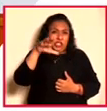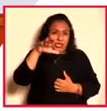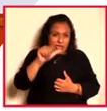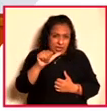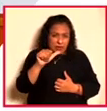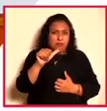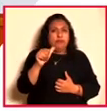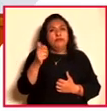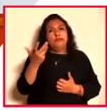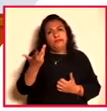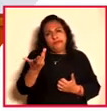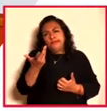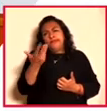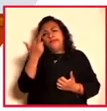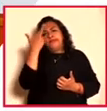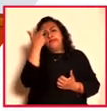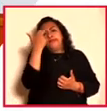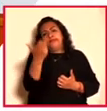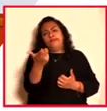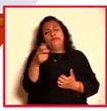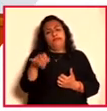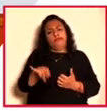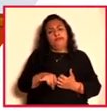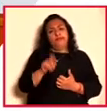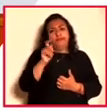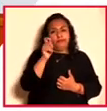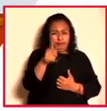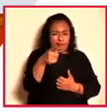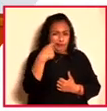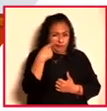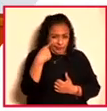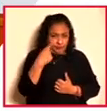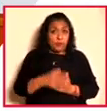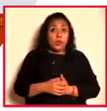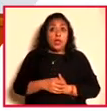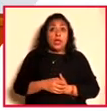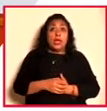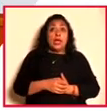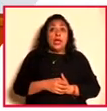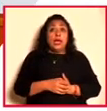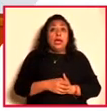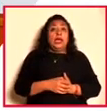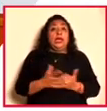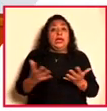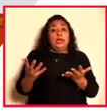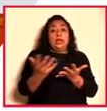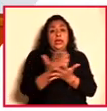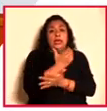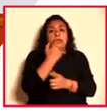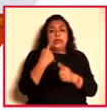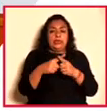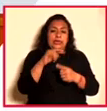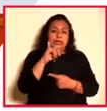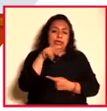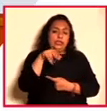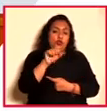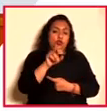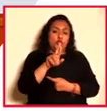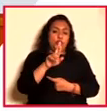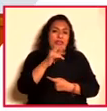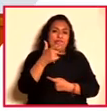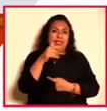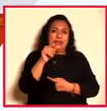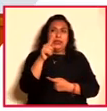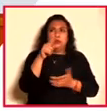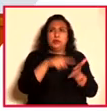Por una razón muy interesante, fíjate, cuando triunfan los insurgentes en